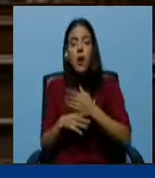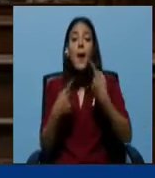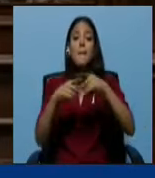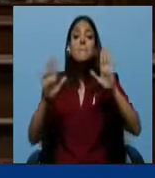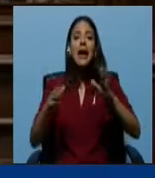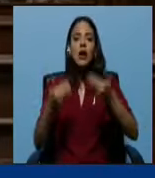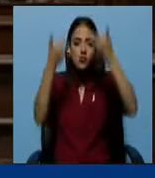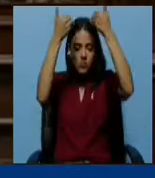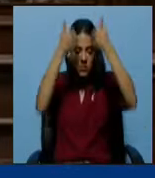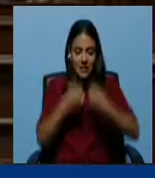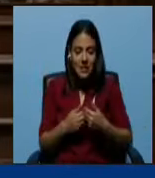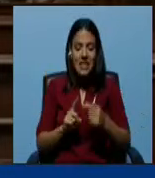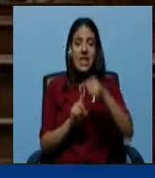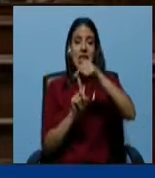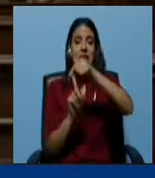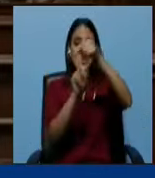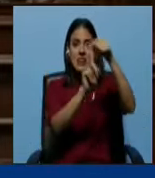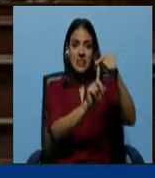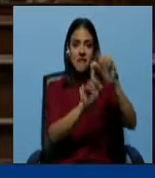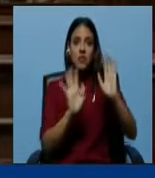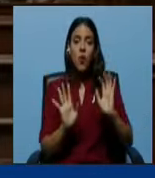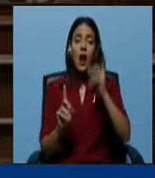Castro Soteldo, que también es medio psicólogo,